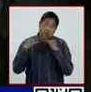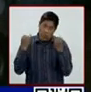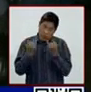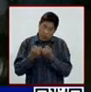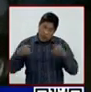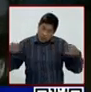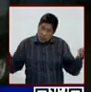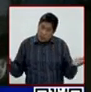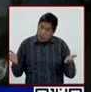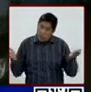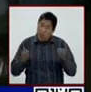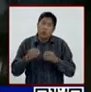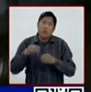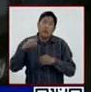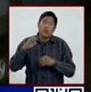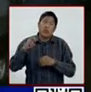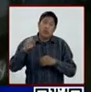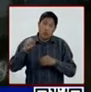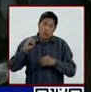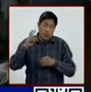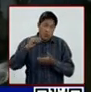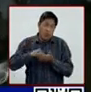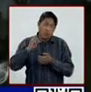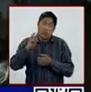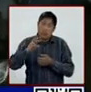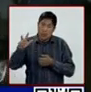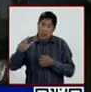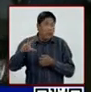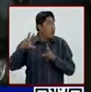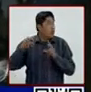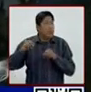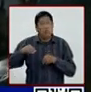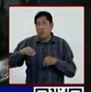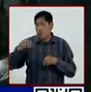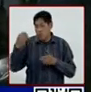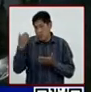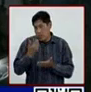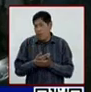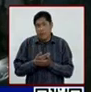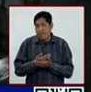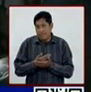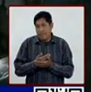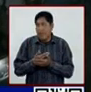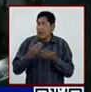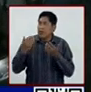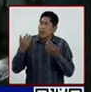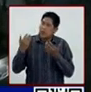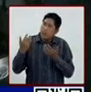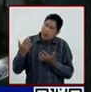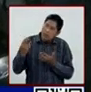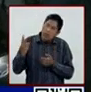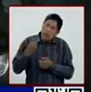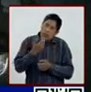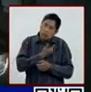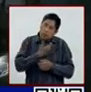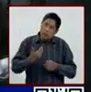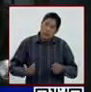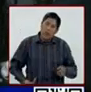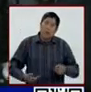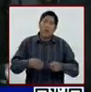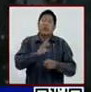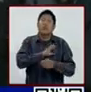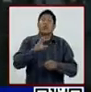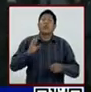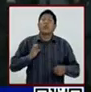impulsora del ascenso 2023 todavía no ha llegado se tiene previsto la llegada de El vicepresidente del